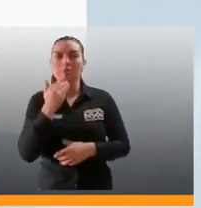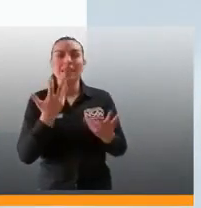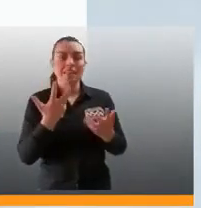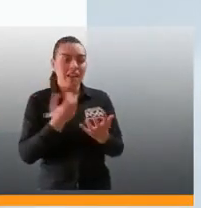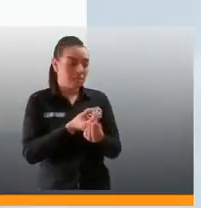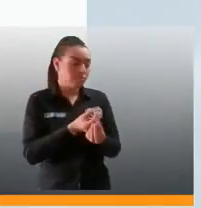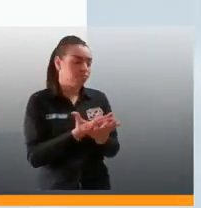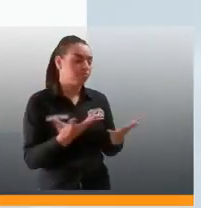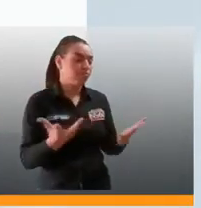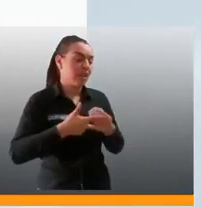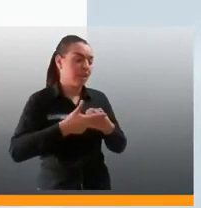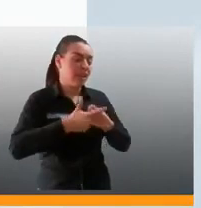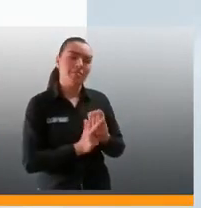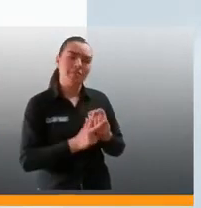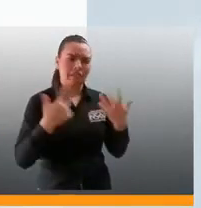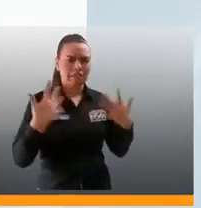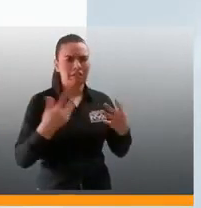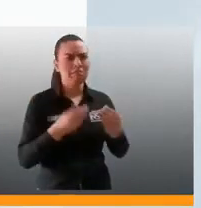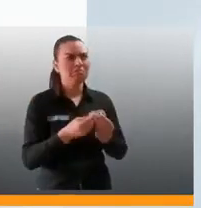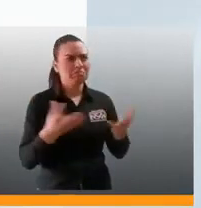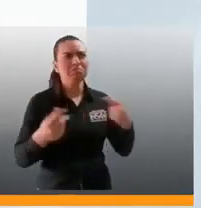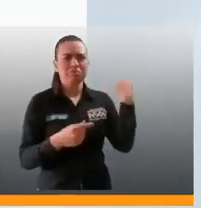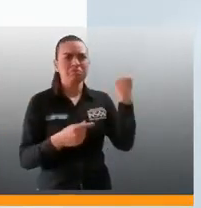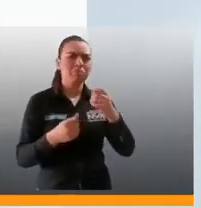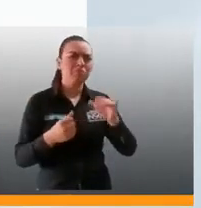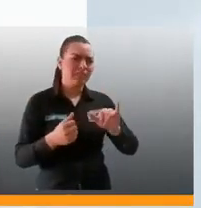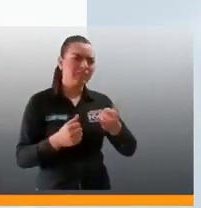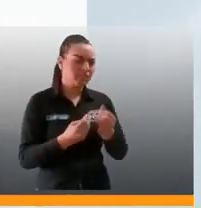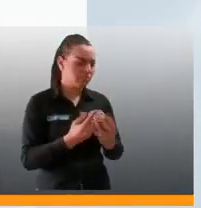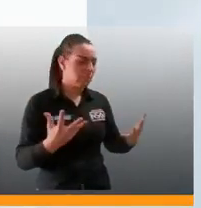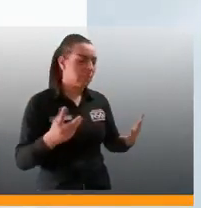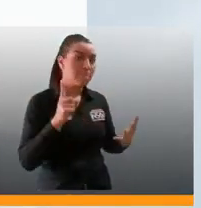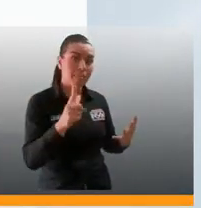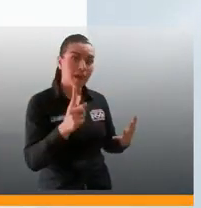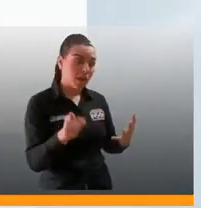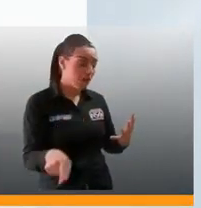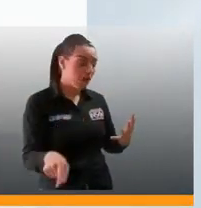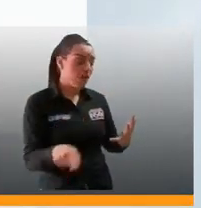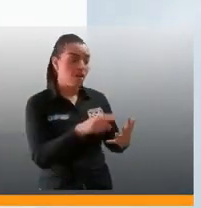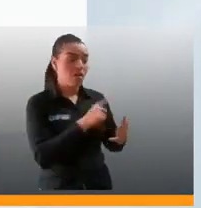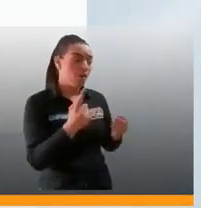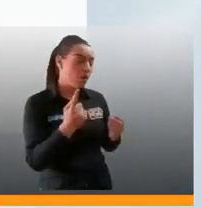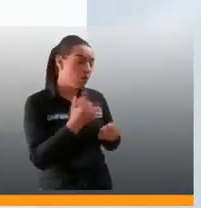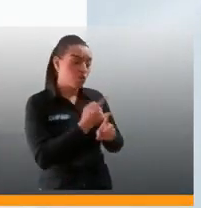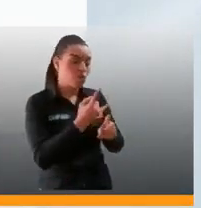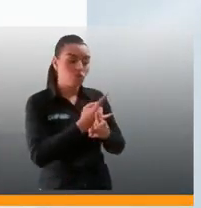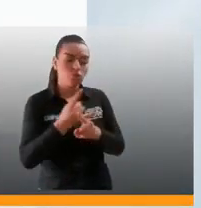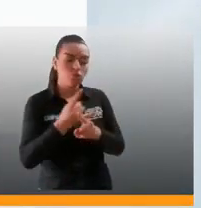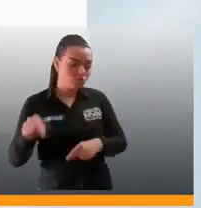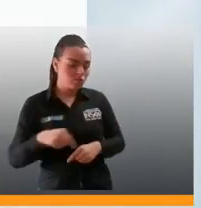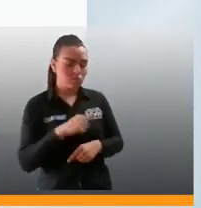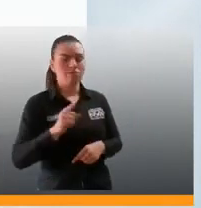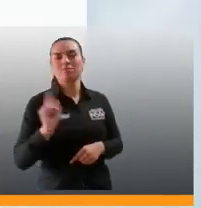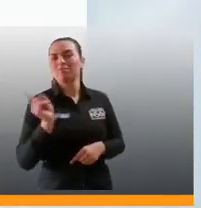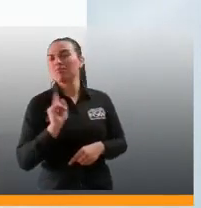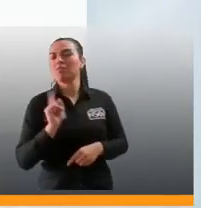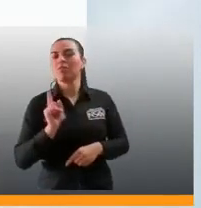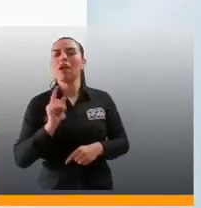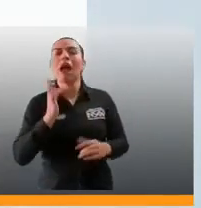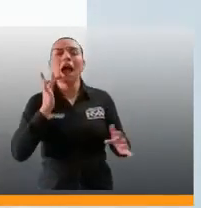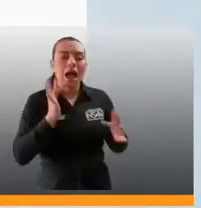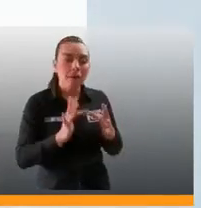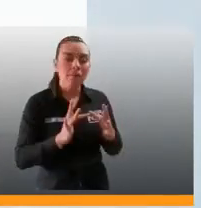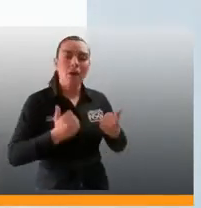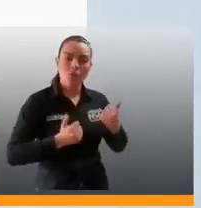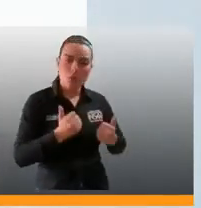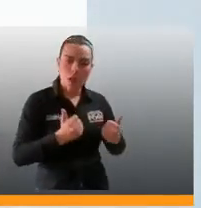hay una gran oferta, pero no es tanto utilizar muchas herramientas, sino las adecuadas y las pertinentes para lograr nuestros